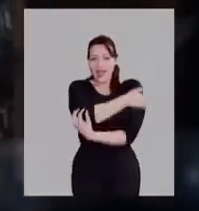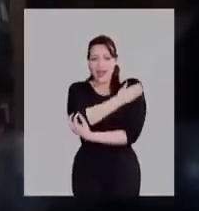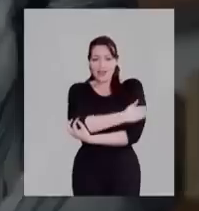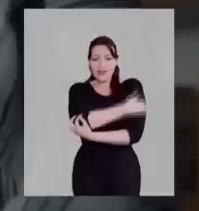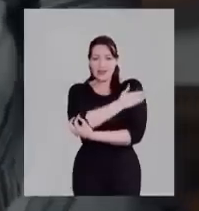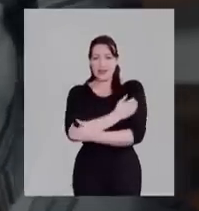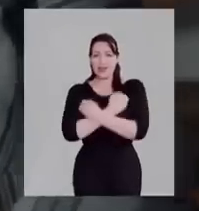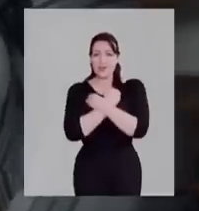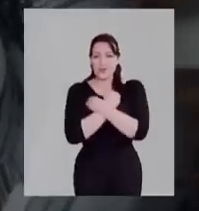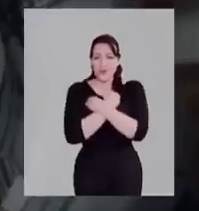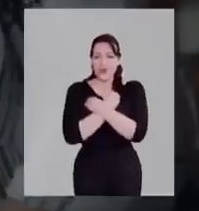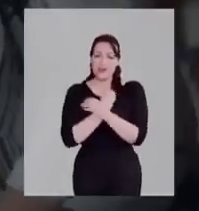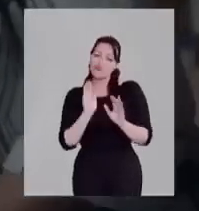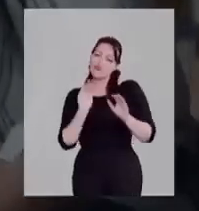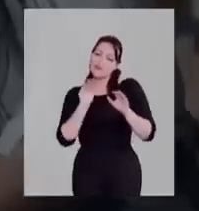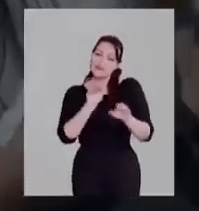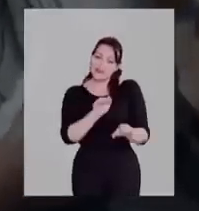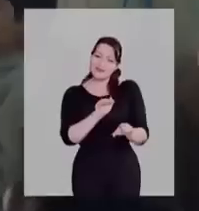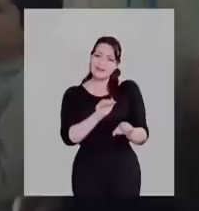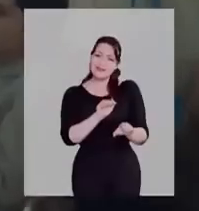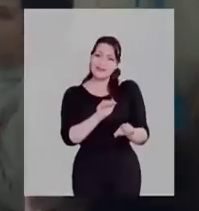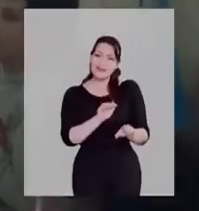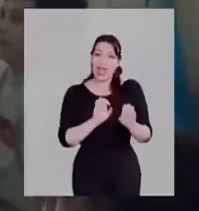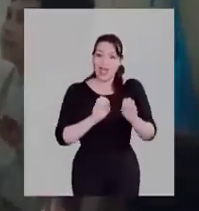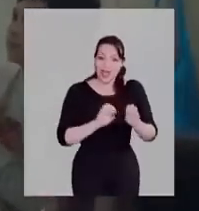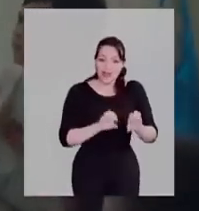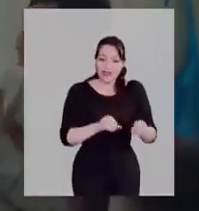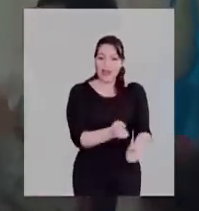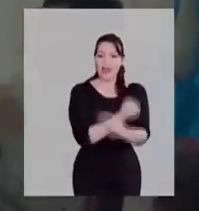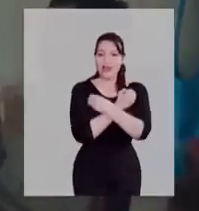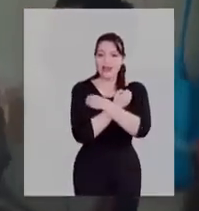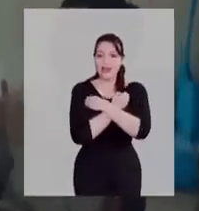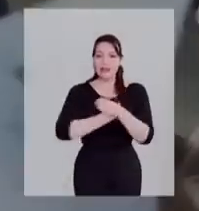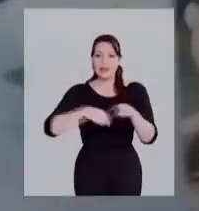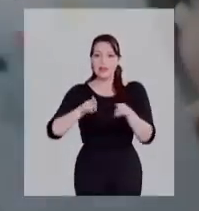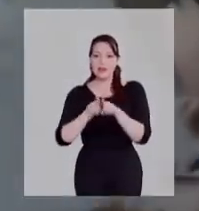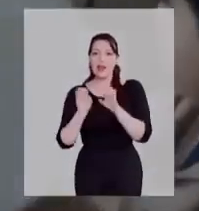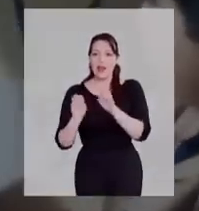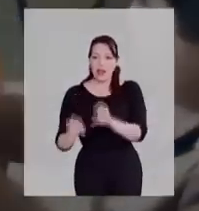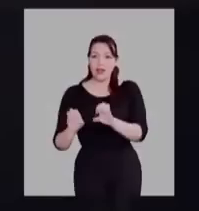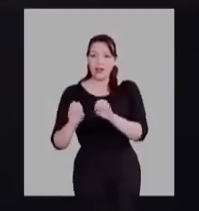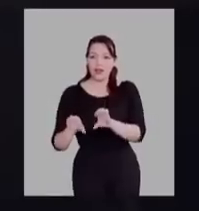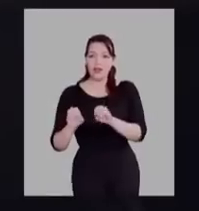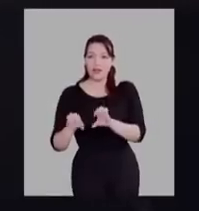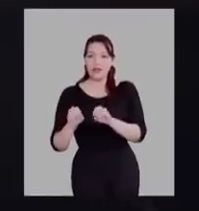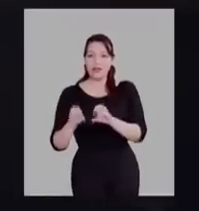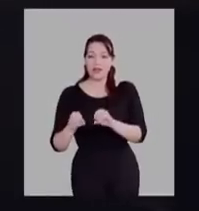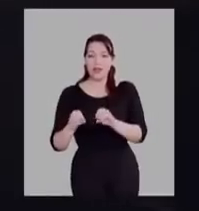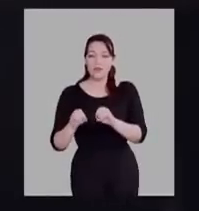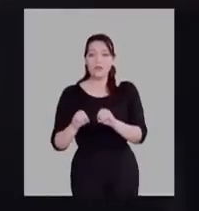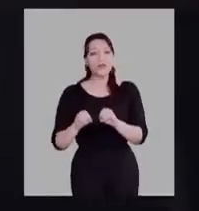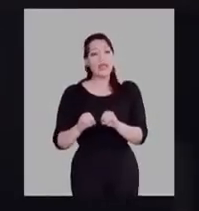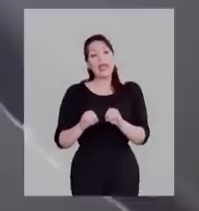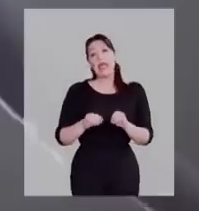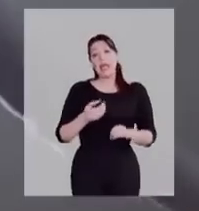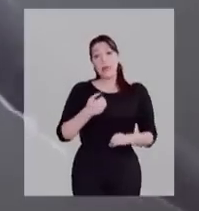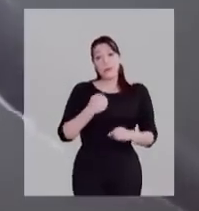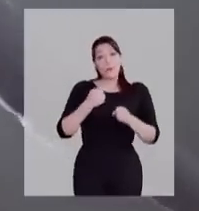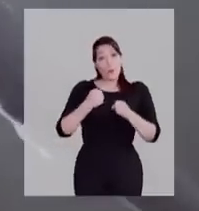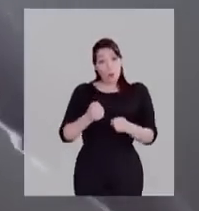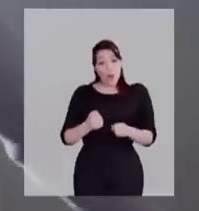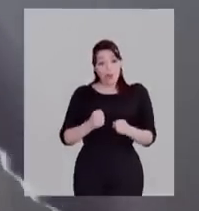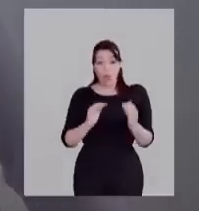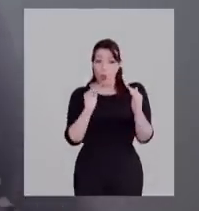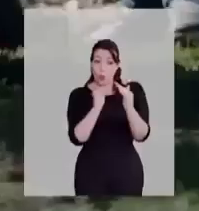Abrazar con amor es contener. Enseñar con amor es educar. Un techo con amor